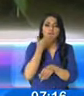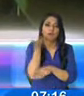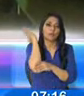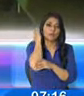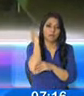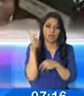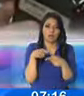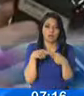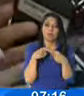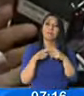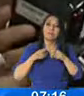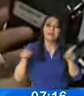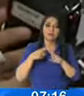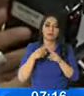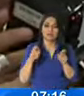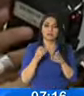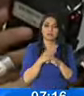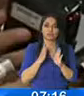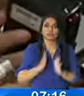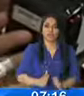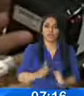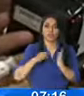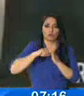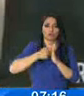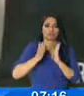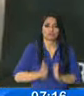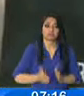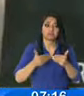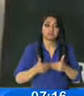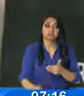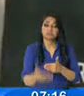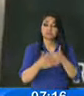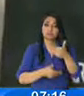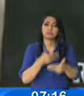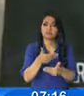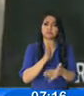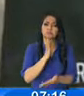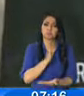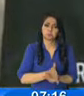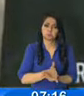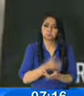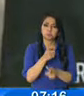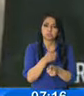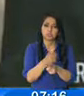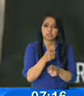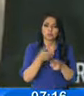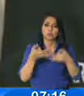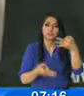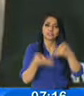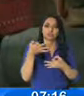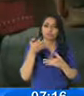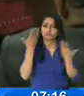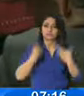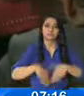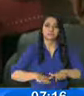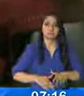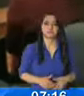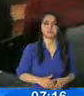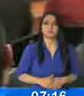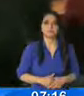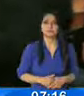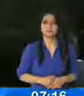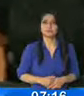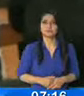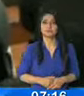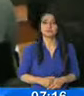Sin embargo el exfuncionario desistió de continuar con con el proceso por lo cual la causa fue extinta en Quito informó